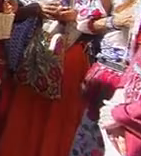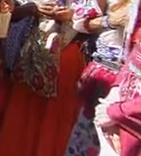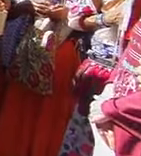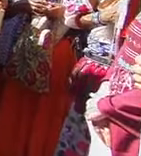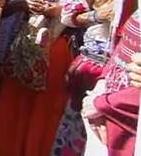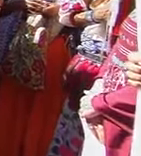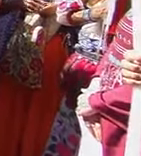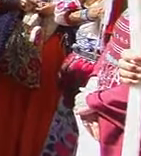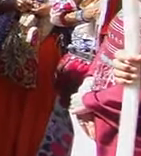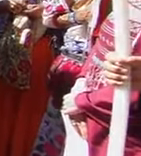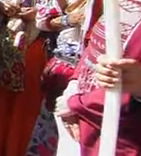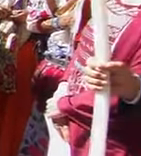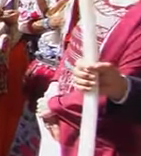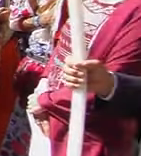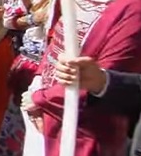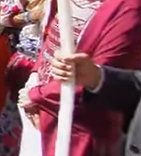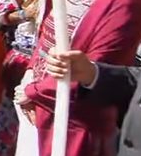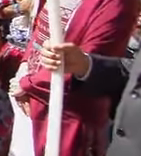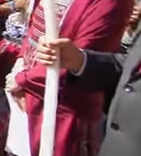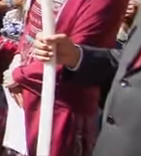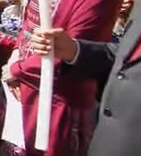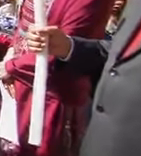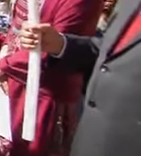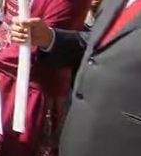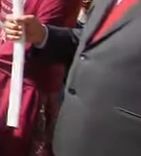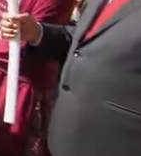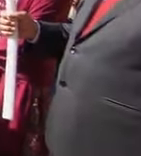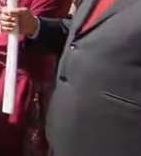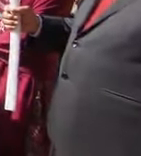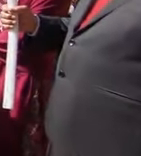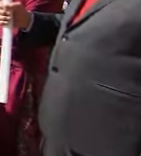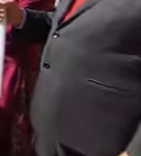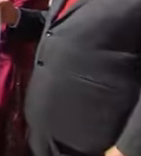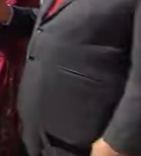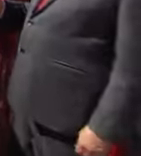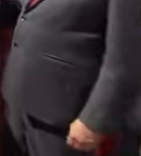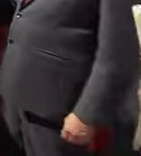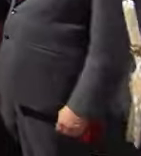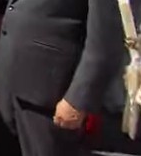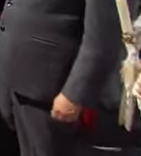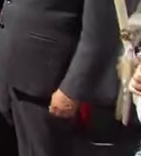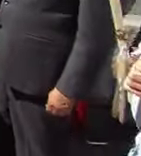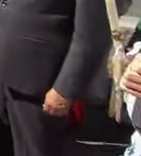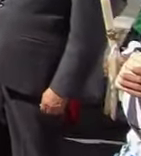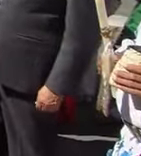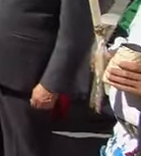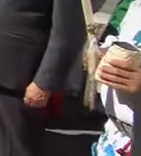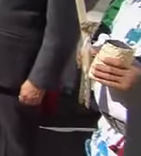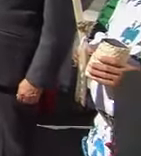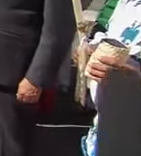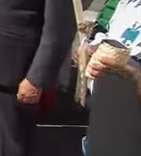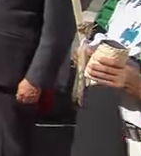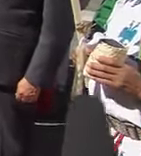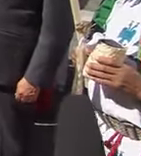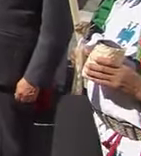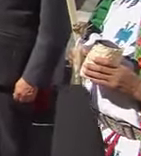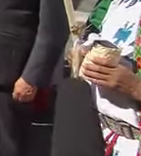Muchas gracias, presidente. Van a contar con nuestro apoyo siempre. Llevaremos ese mensaje. Muchas gracias por